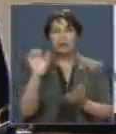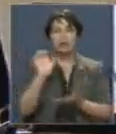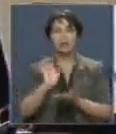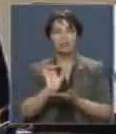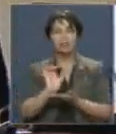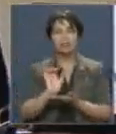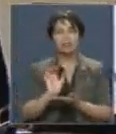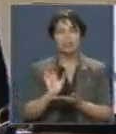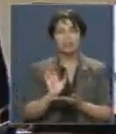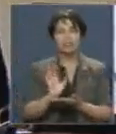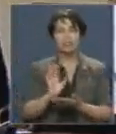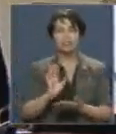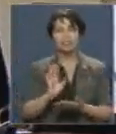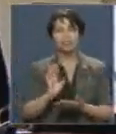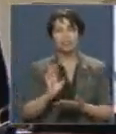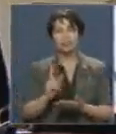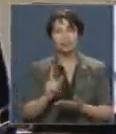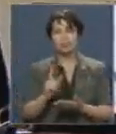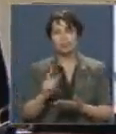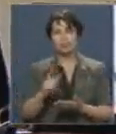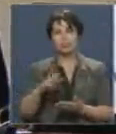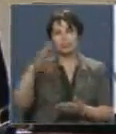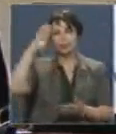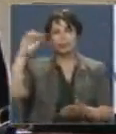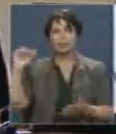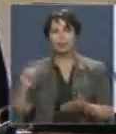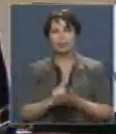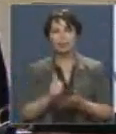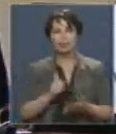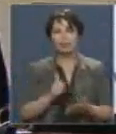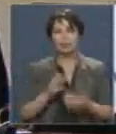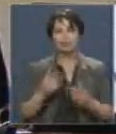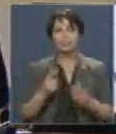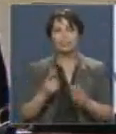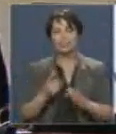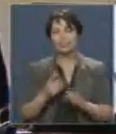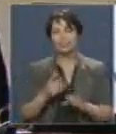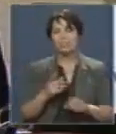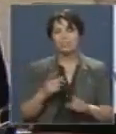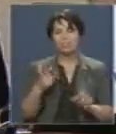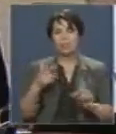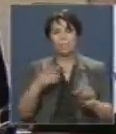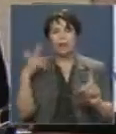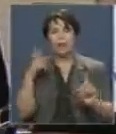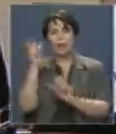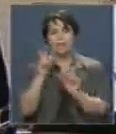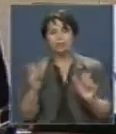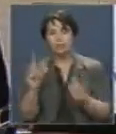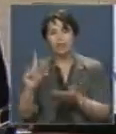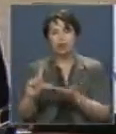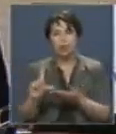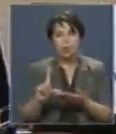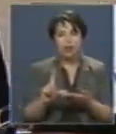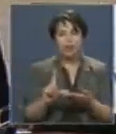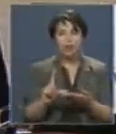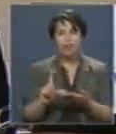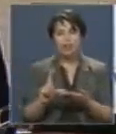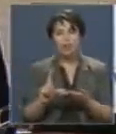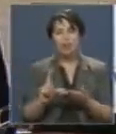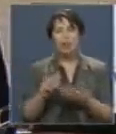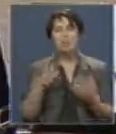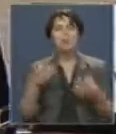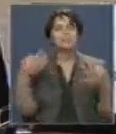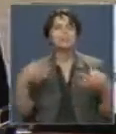excepción donde se suspenden los derechos de las personas en lugares determinados, todo en aras de una